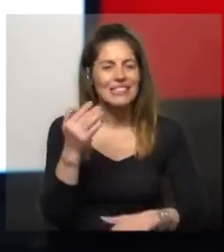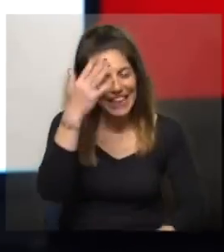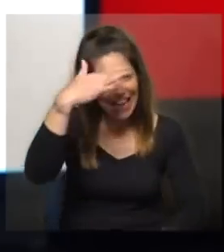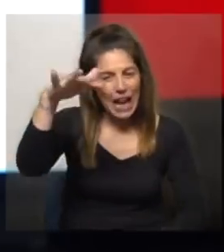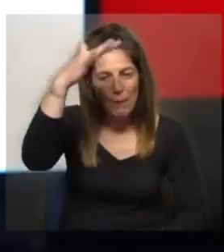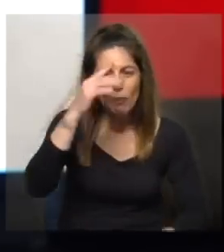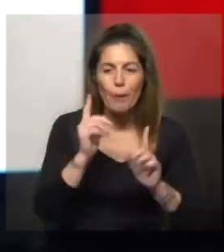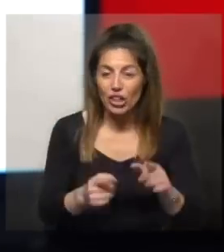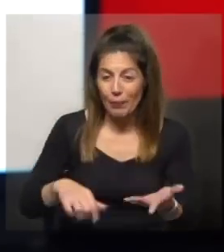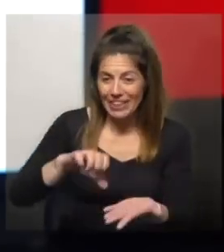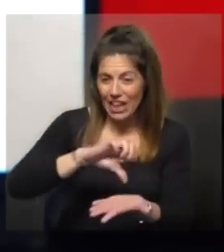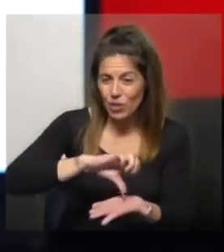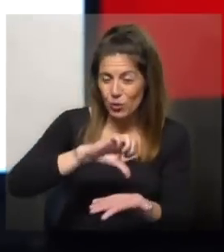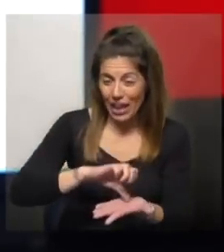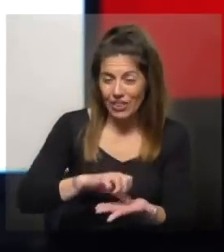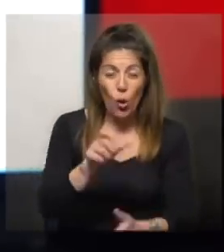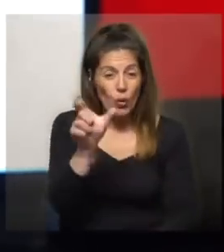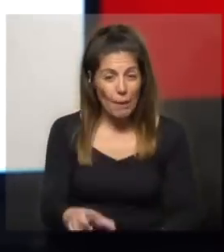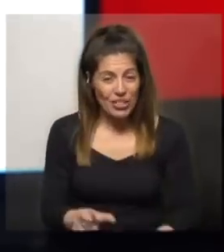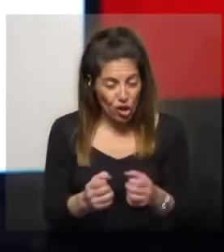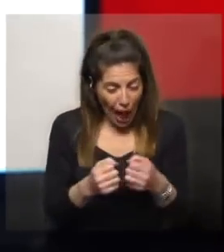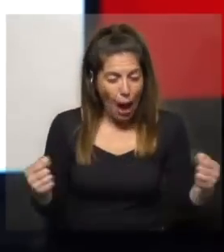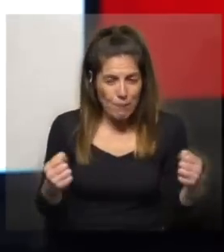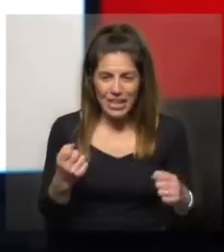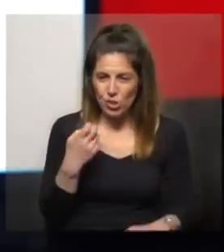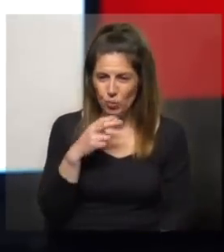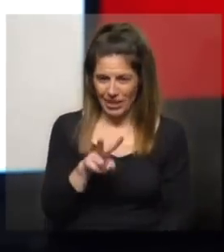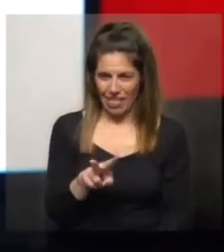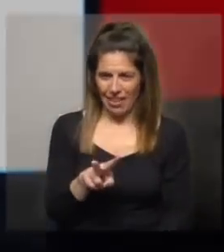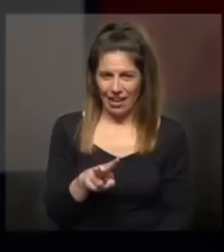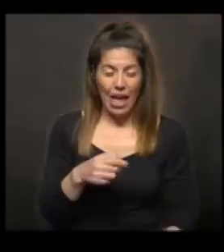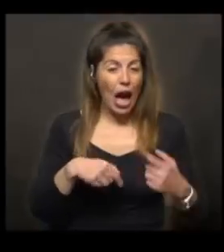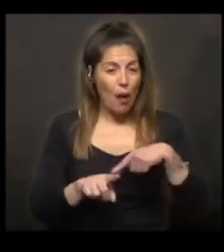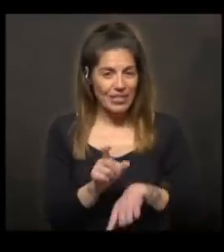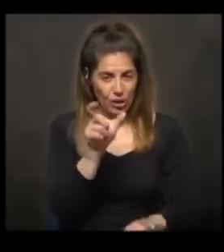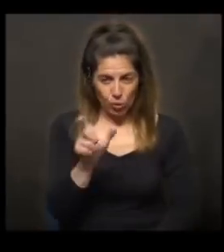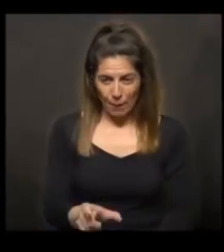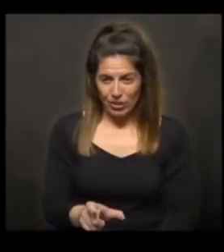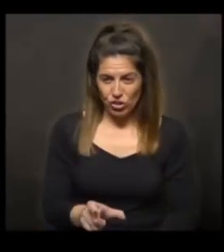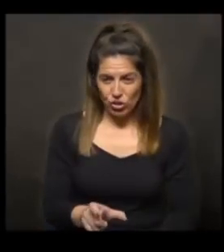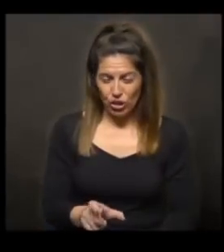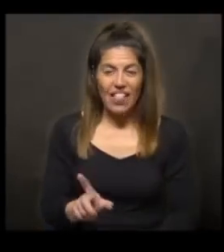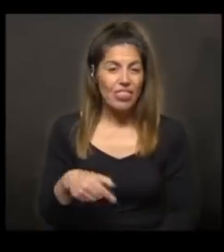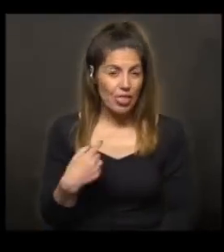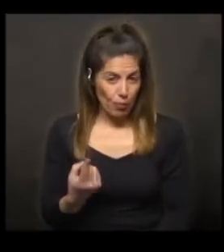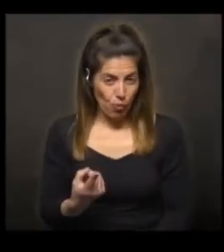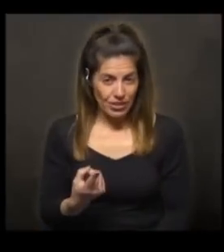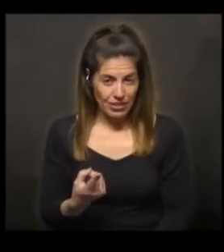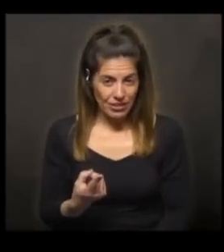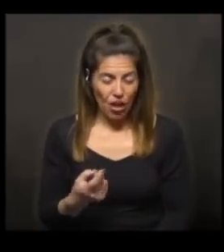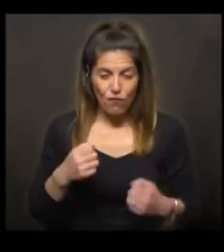rural pero también de lo urbano o sea era una persona muy amplia en sus miradas a pesar de ser una persona muy después Este